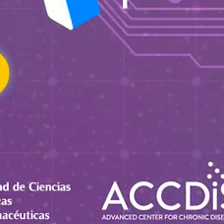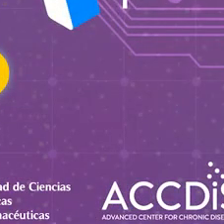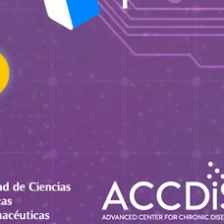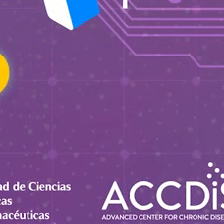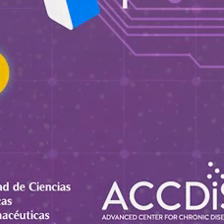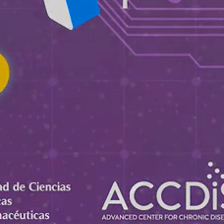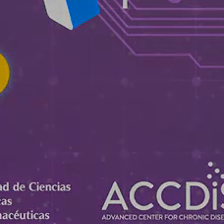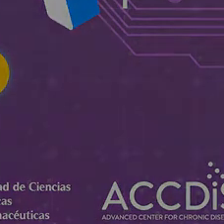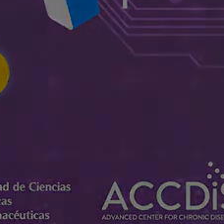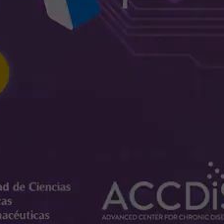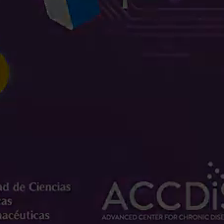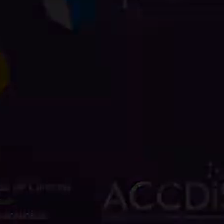¡Gracias! ¡Gracias! ¡Gracias! ¡Gracias!